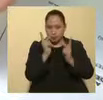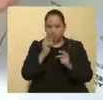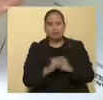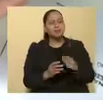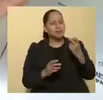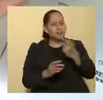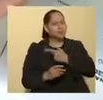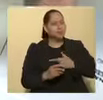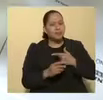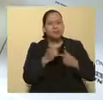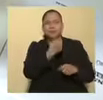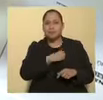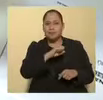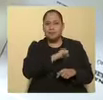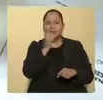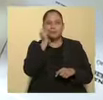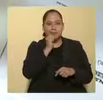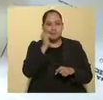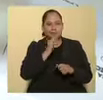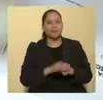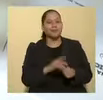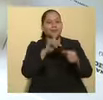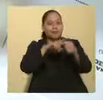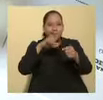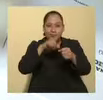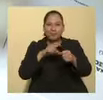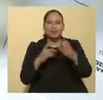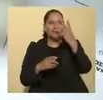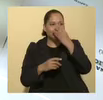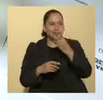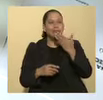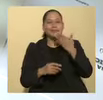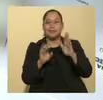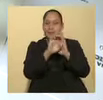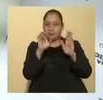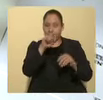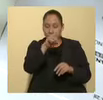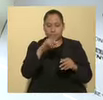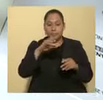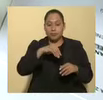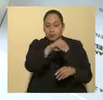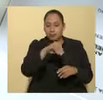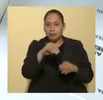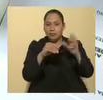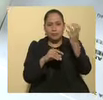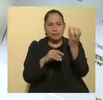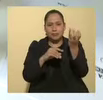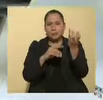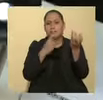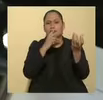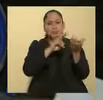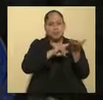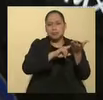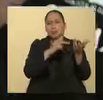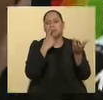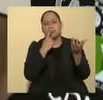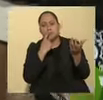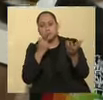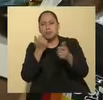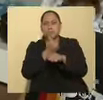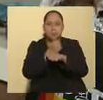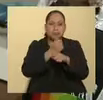súper saludable. Los colores. Aquí, por ejemplo, si no quieren pimiento verde, le podemos poner rojo, amarillo,